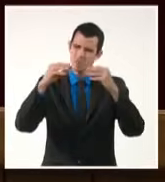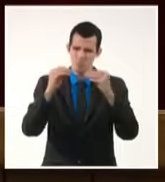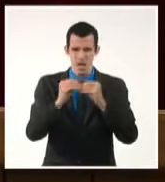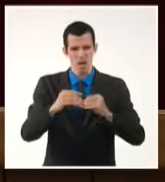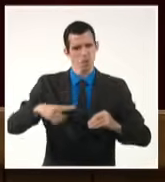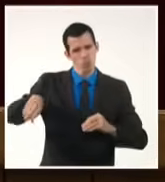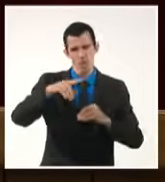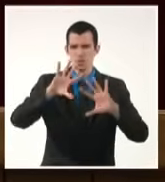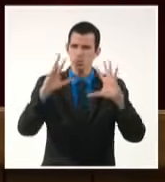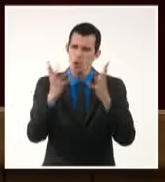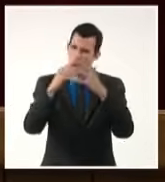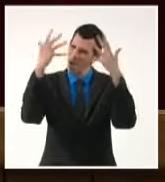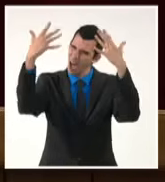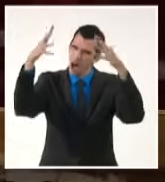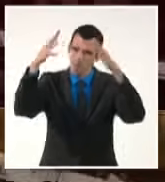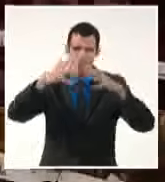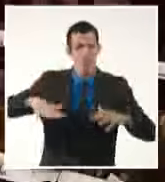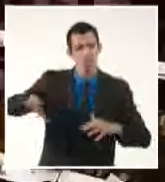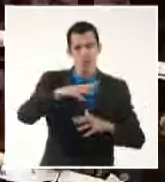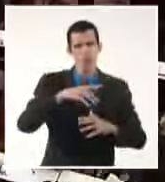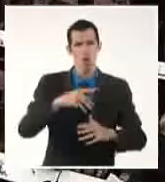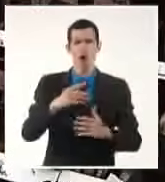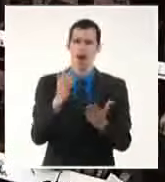los educadores cubanos en su día.